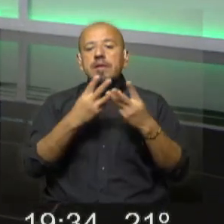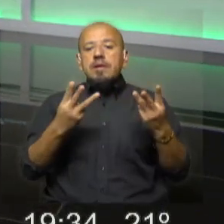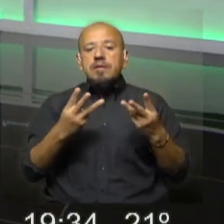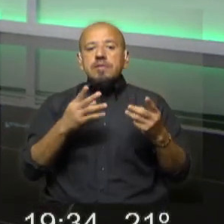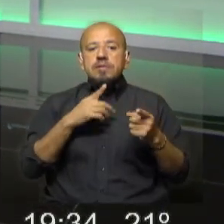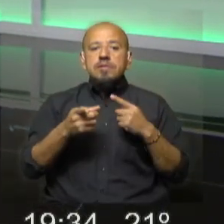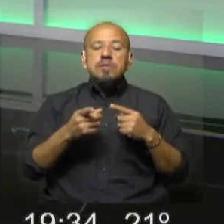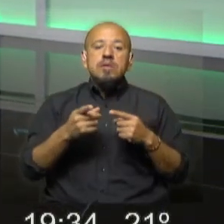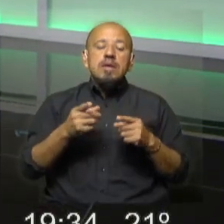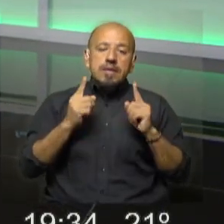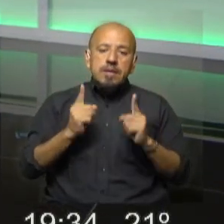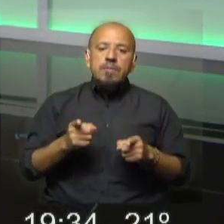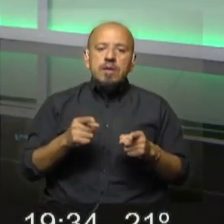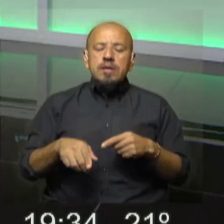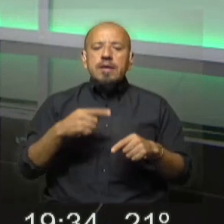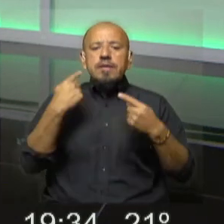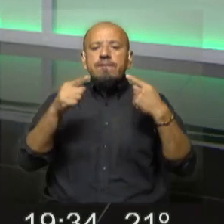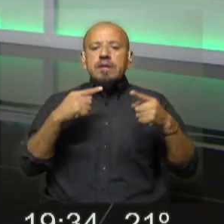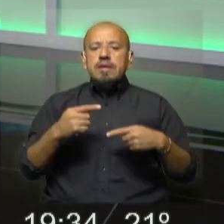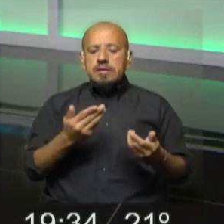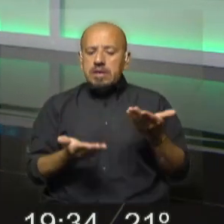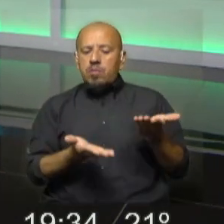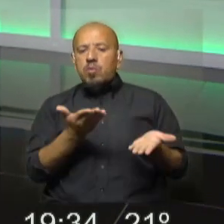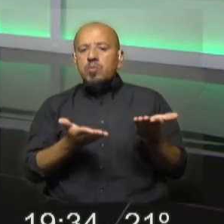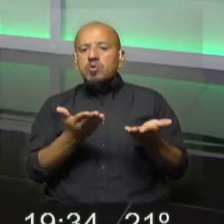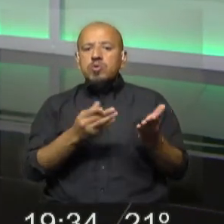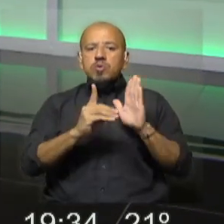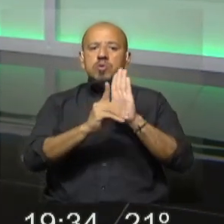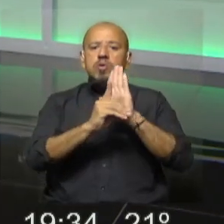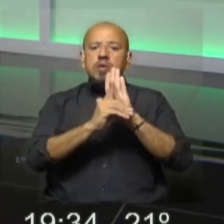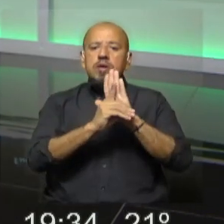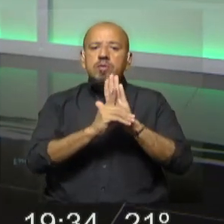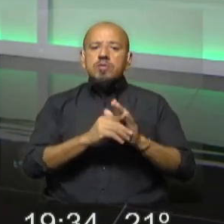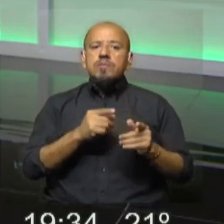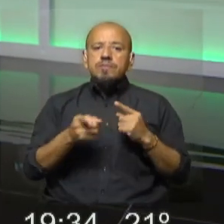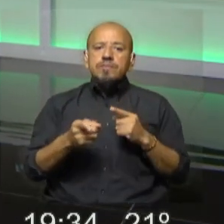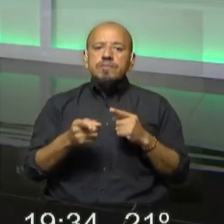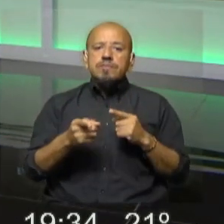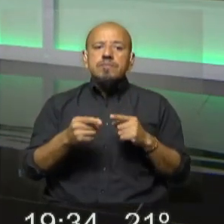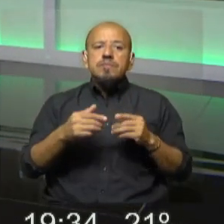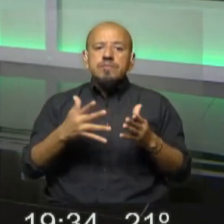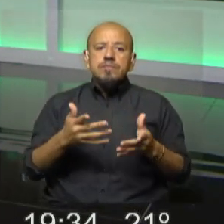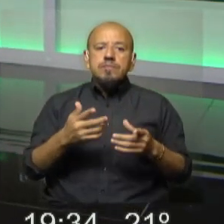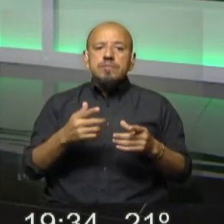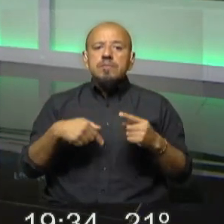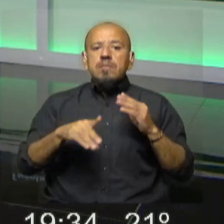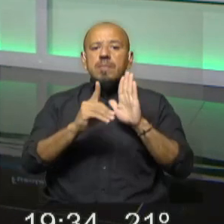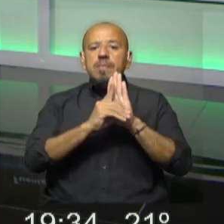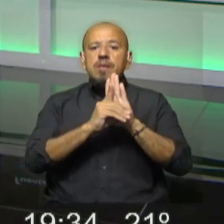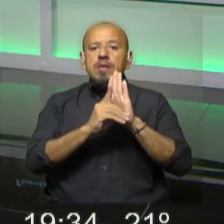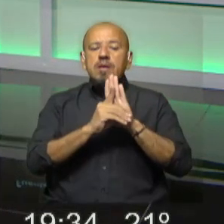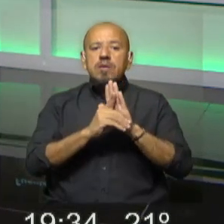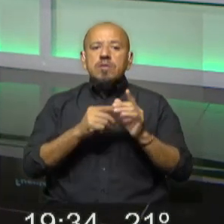analizamos habitualmente, sino también las distintas evoluciones que han tenido los datos cuando lo desagregamos según varios criterios, que son datos que divulgó el